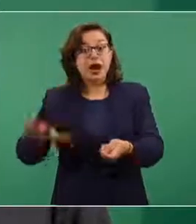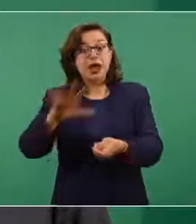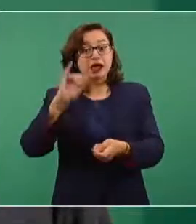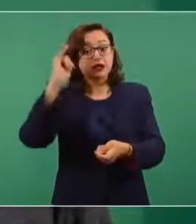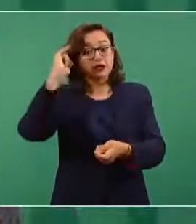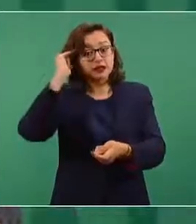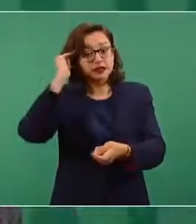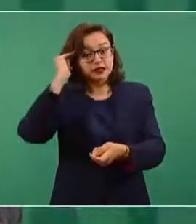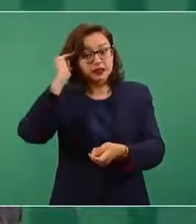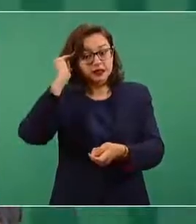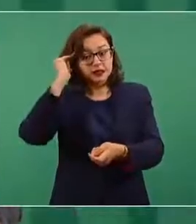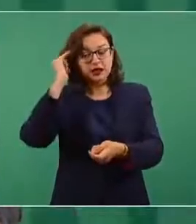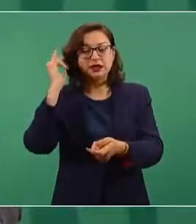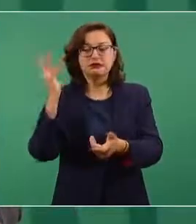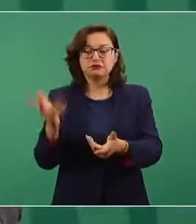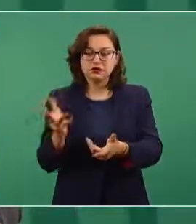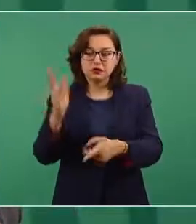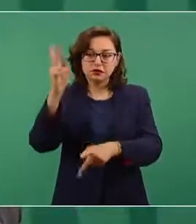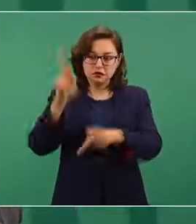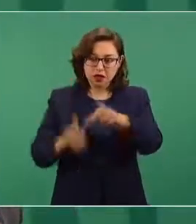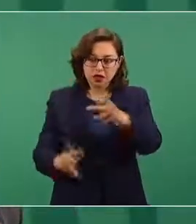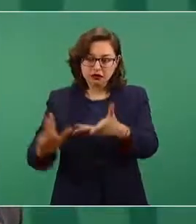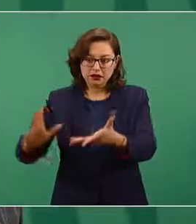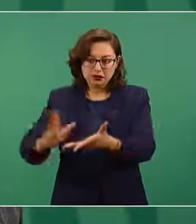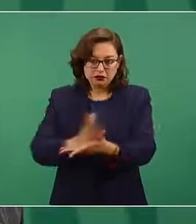qué tipo de propiedad